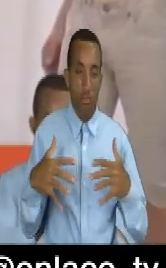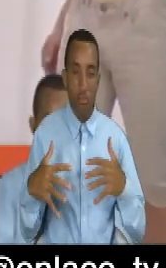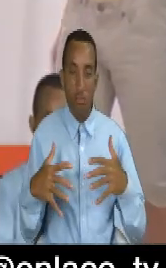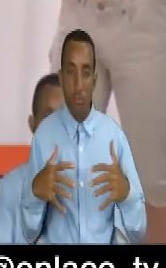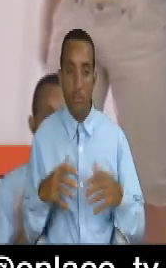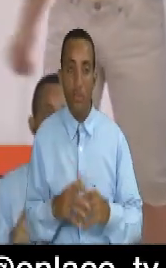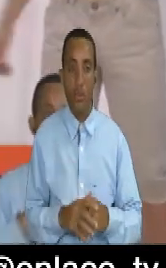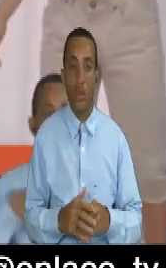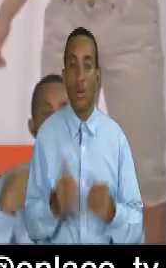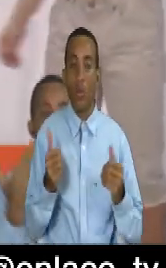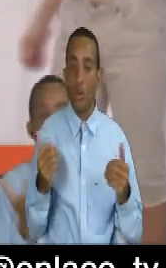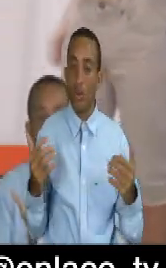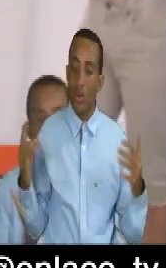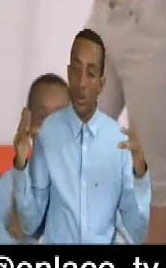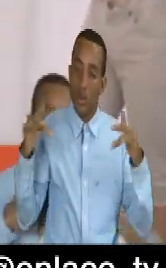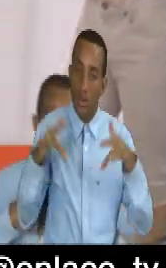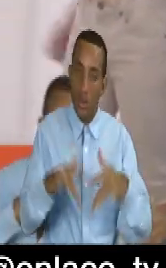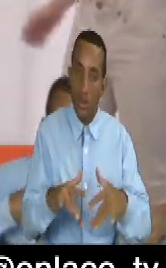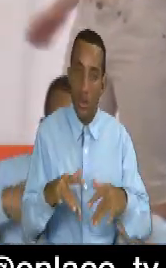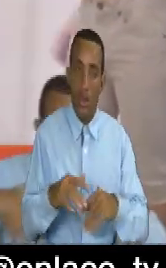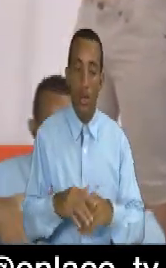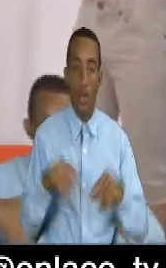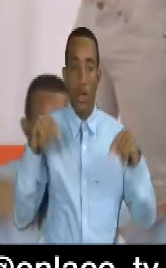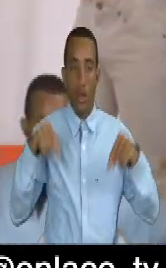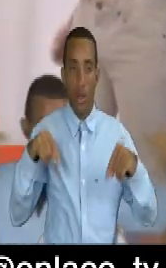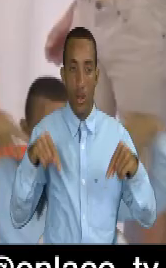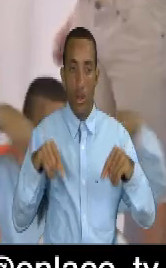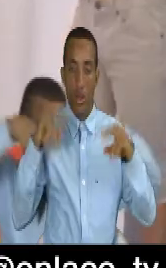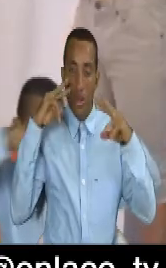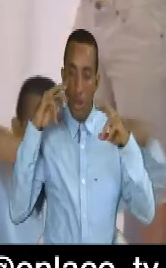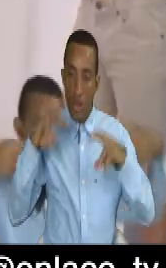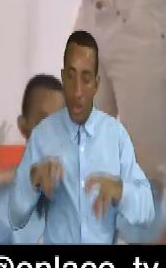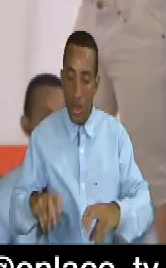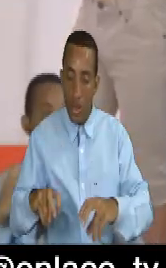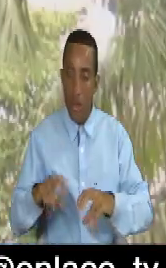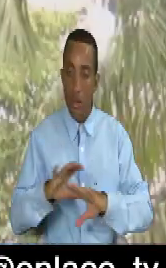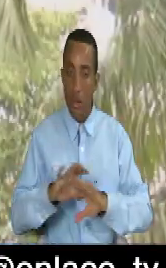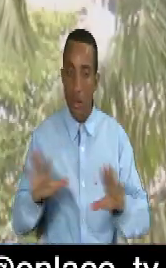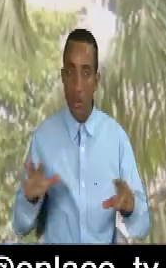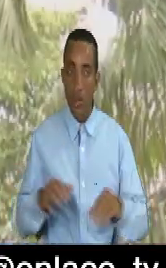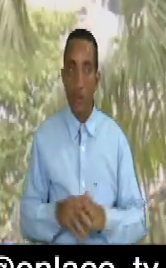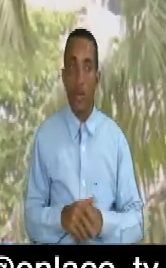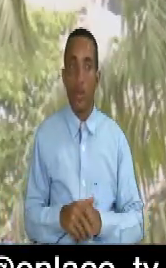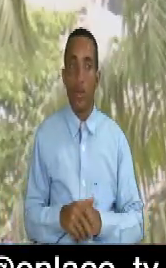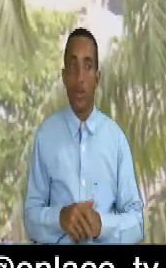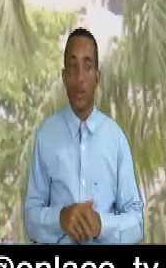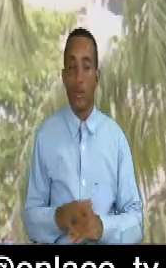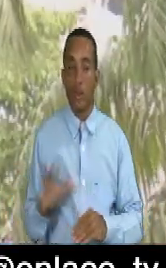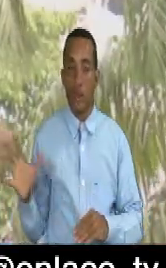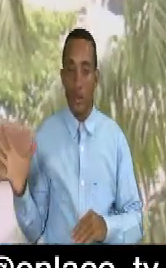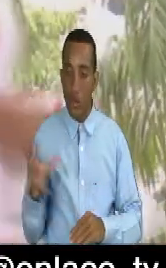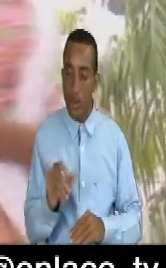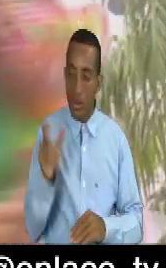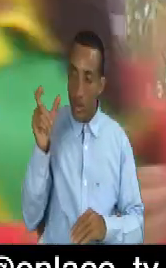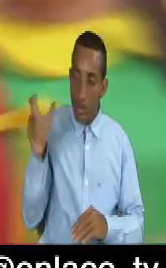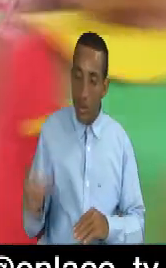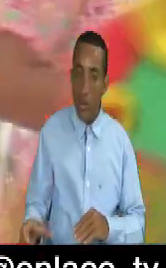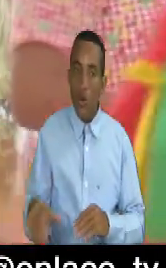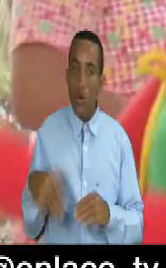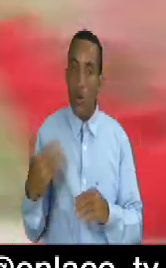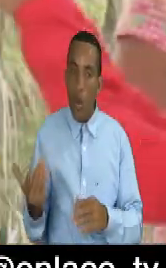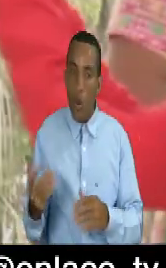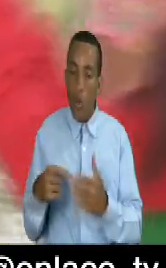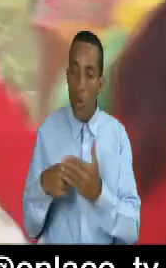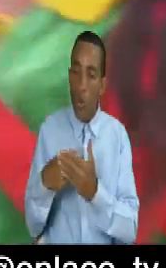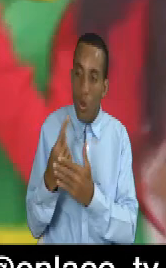es un reencuentro. En este momento de investigación, cuando estamos haciendo toda la investigación del personaje y de todo su